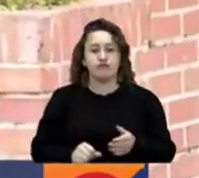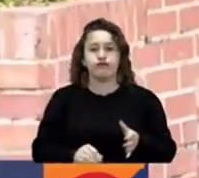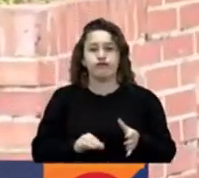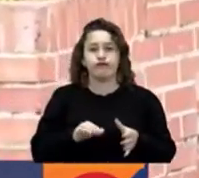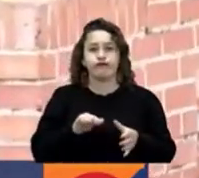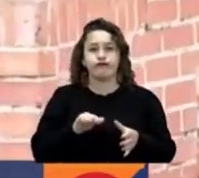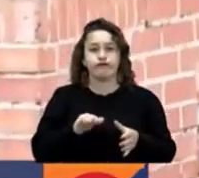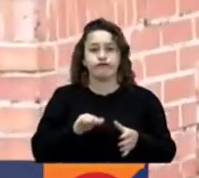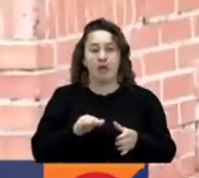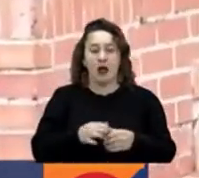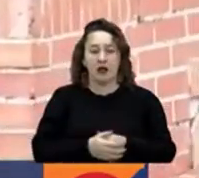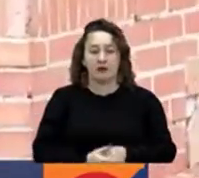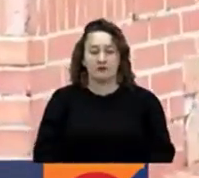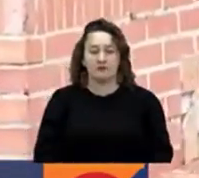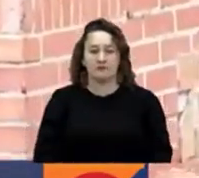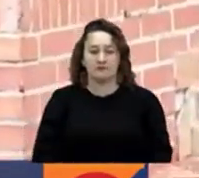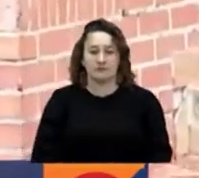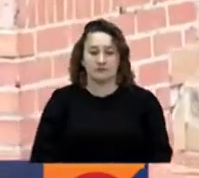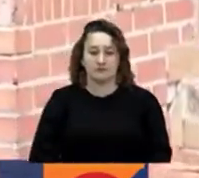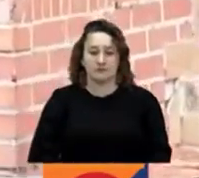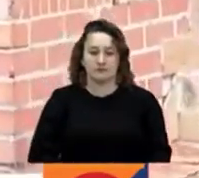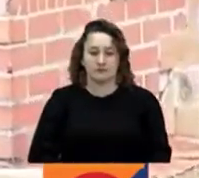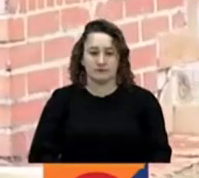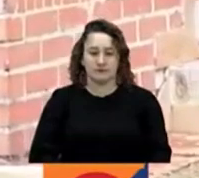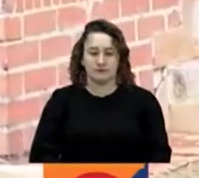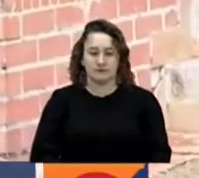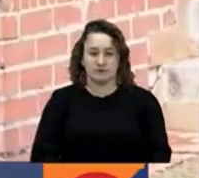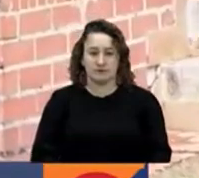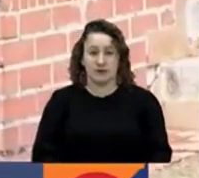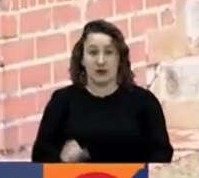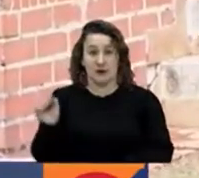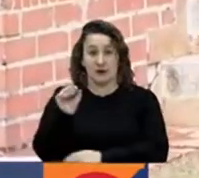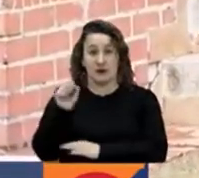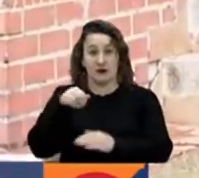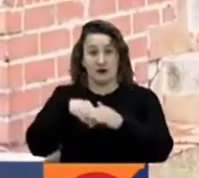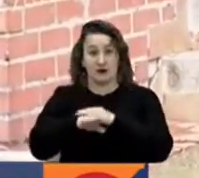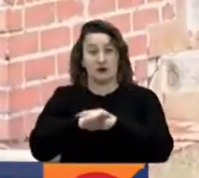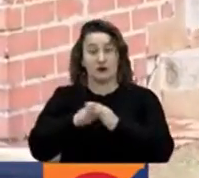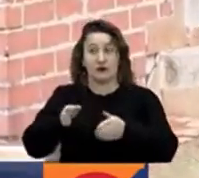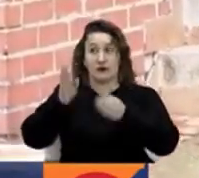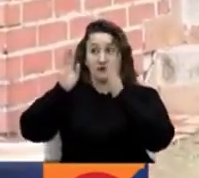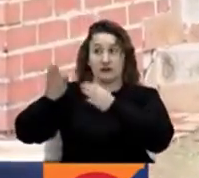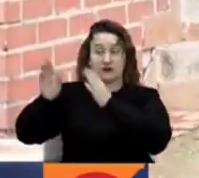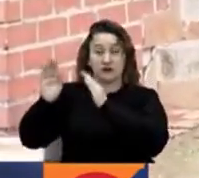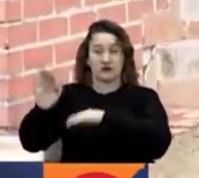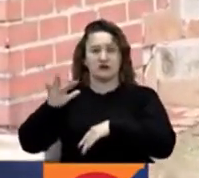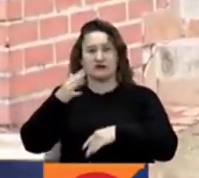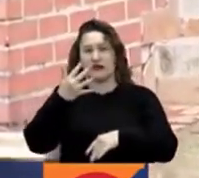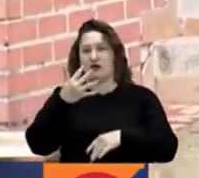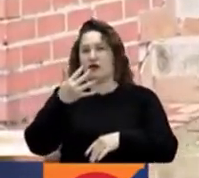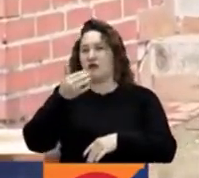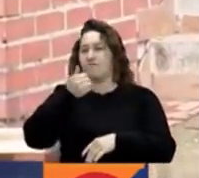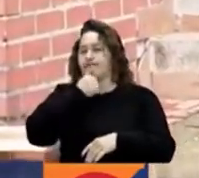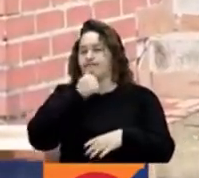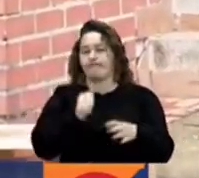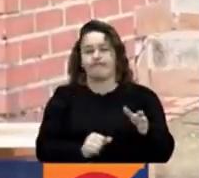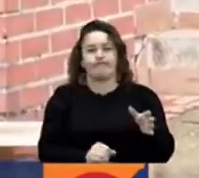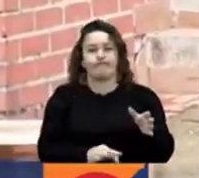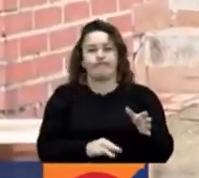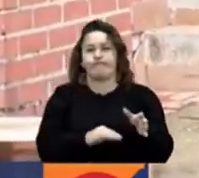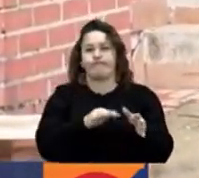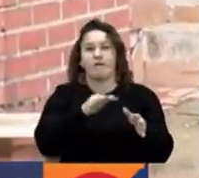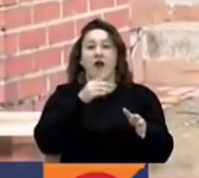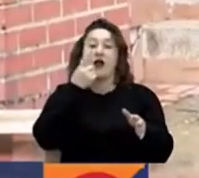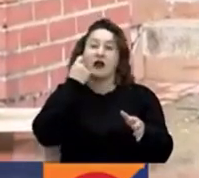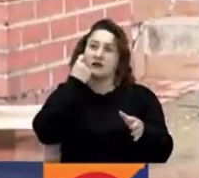uno de los sótanos, aquí en los parqueaderos de 5 edificios que pues se quedaron inundados ya desde ayer,